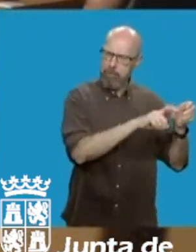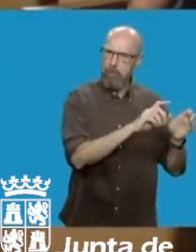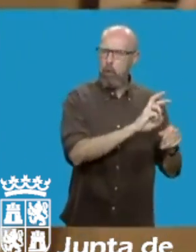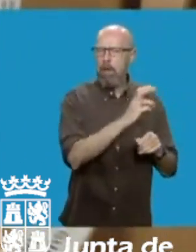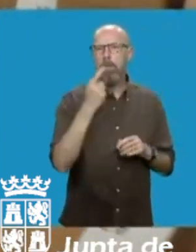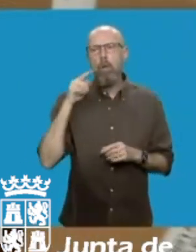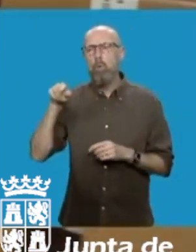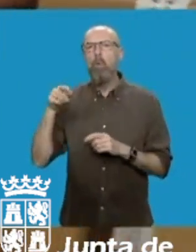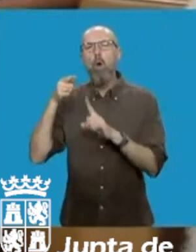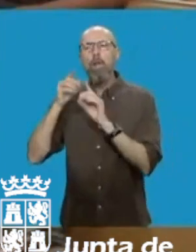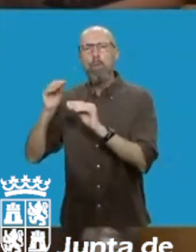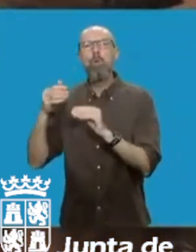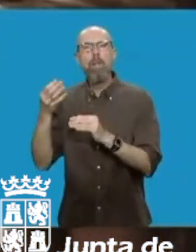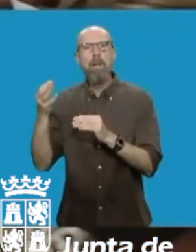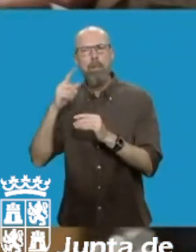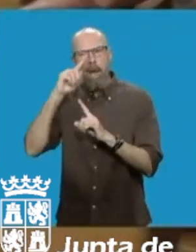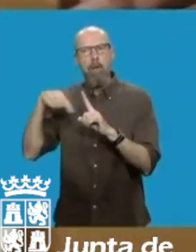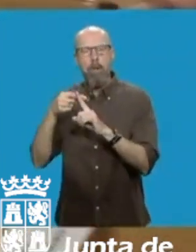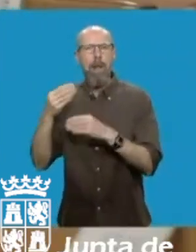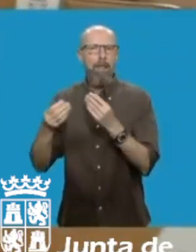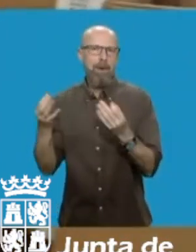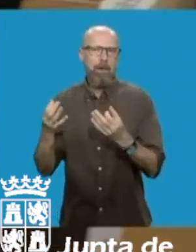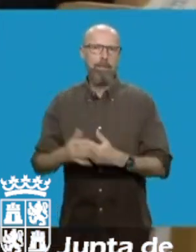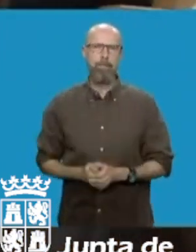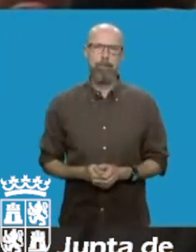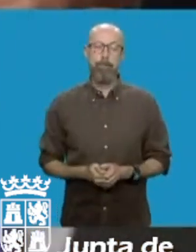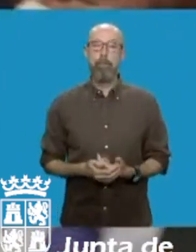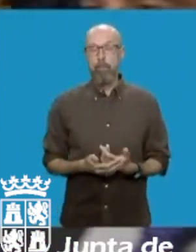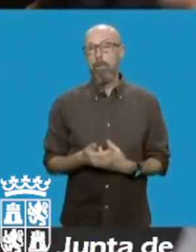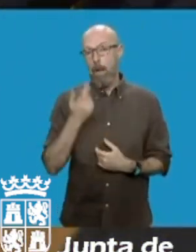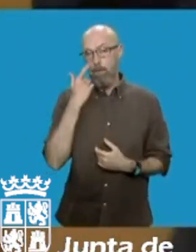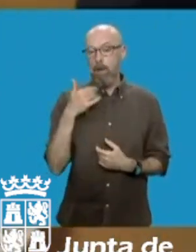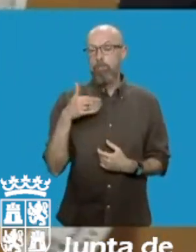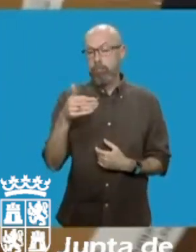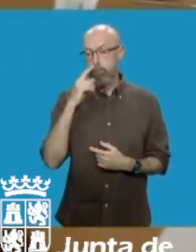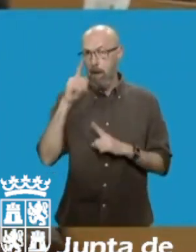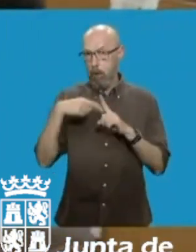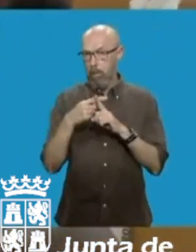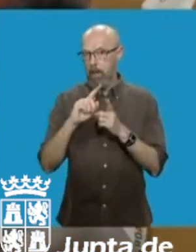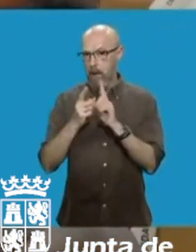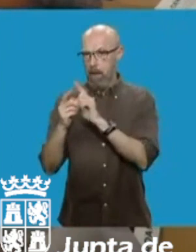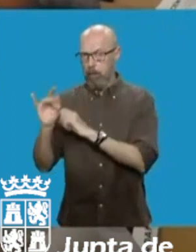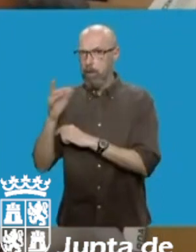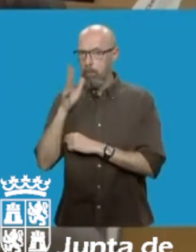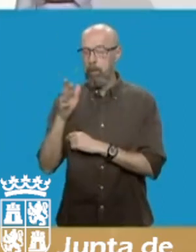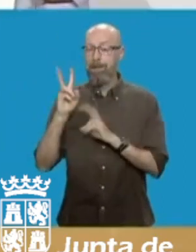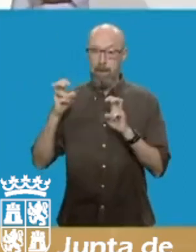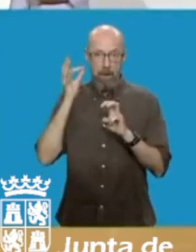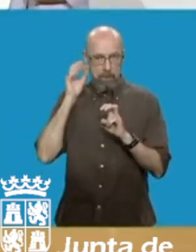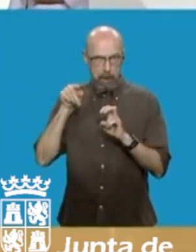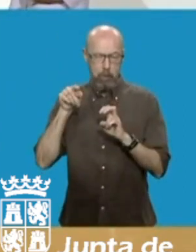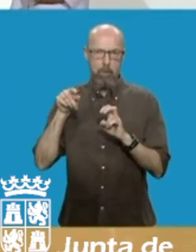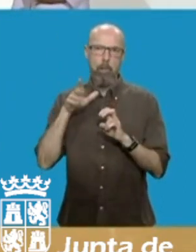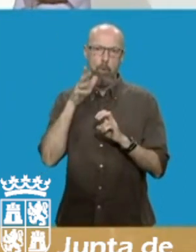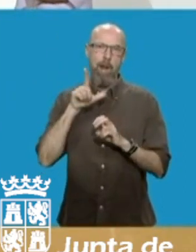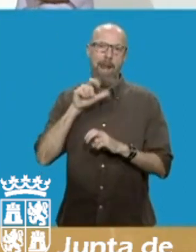es el objetivo que te marcas para la edición del próximo año? Bueno, pues sí que hay bastantes cambios, sobre todo en el plano femenino, porque bueno, Laia